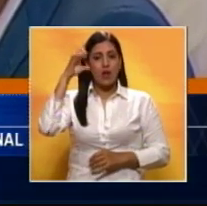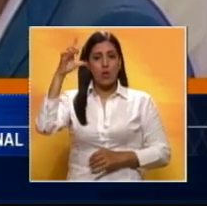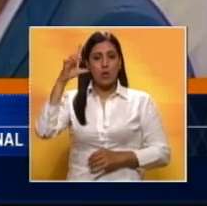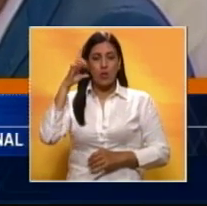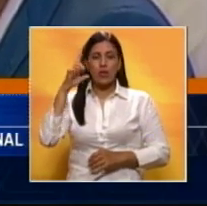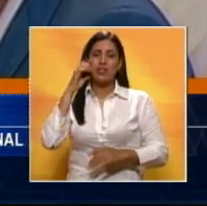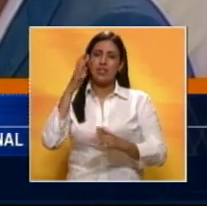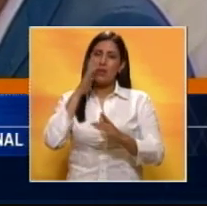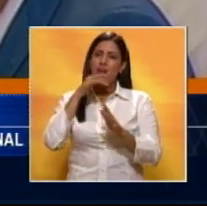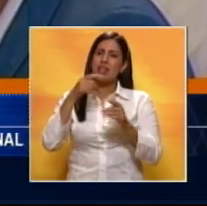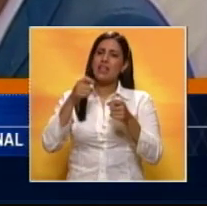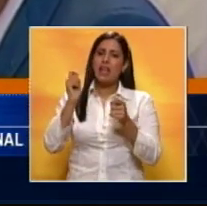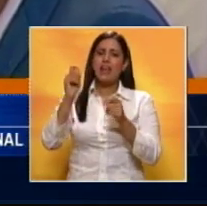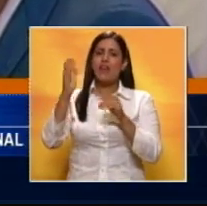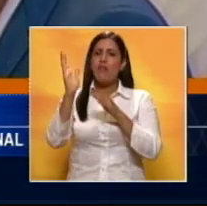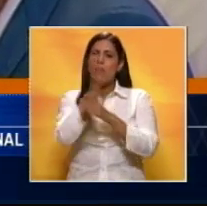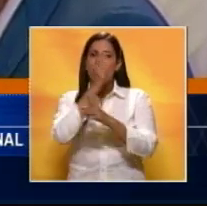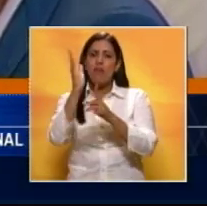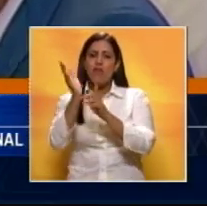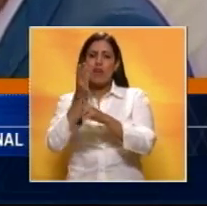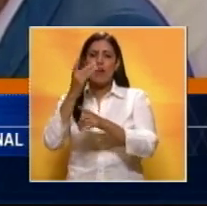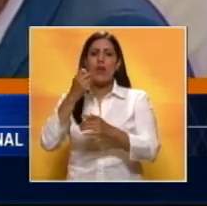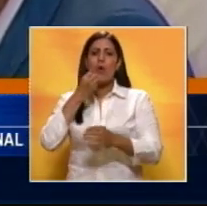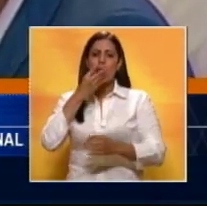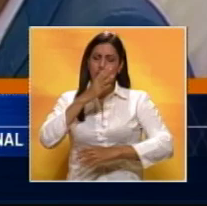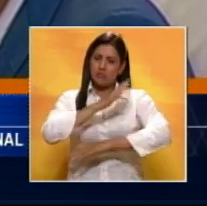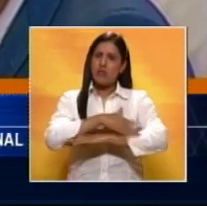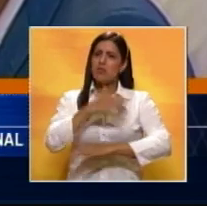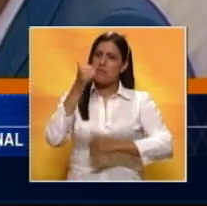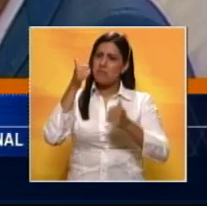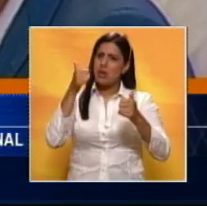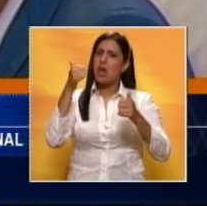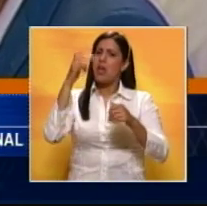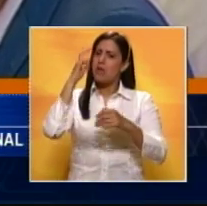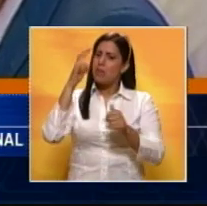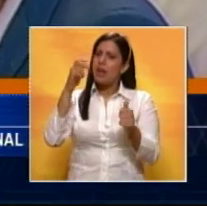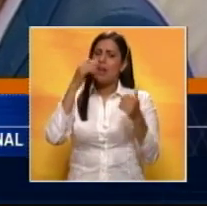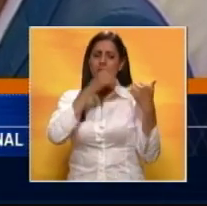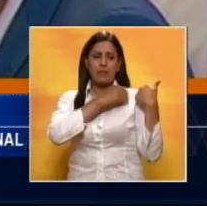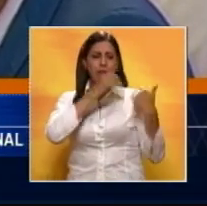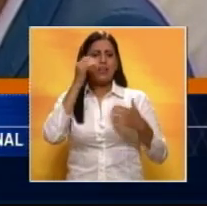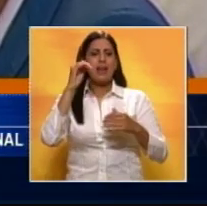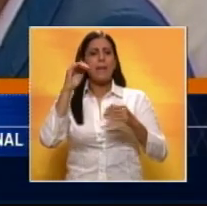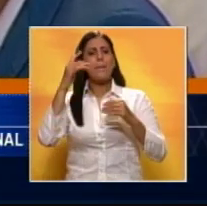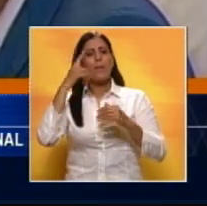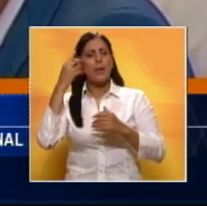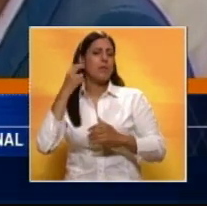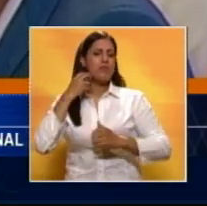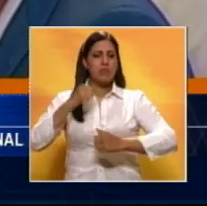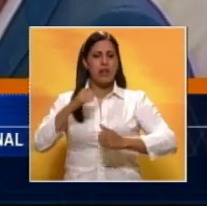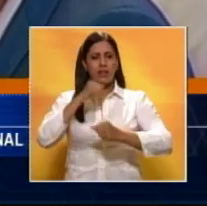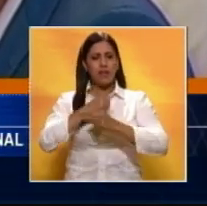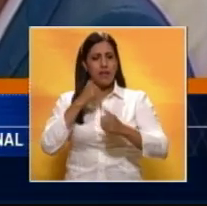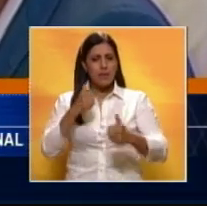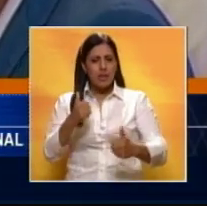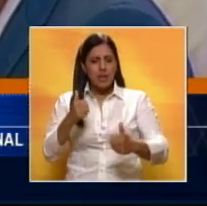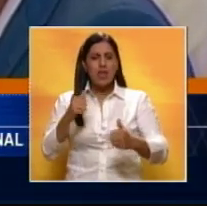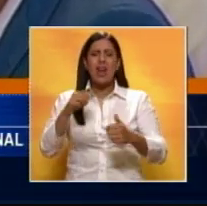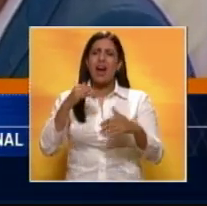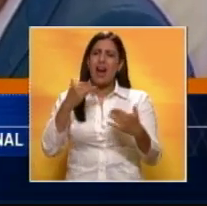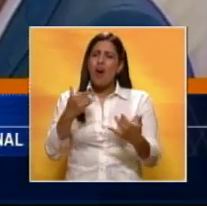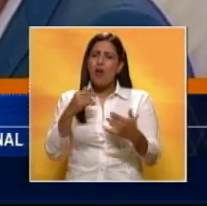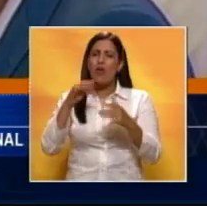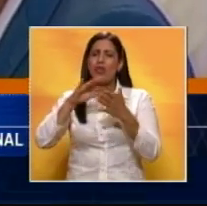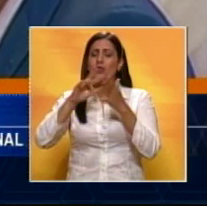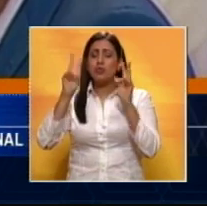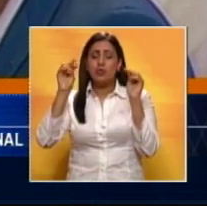al pretender deslegitimar la buena actuación de los representantes del Consejo Moral Republicano incurre